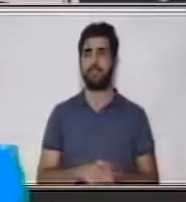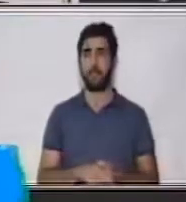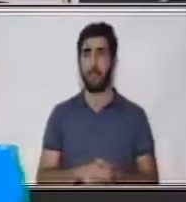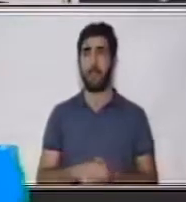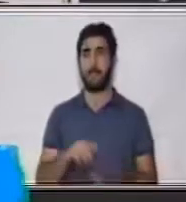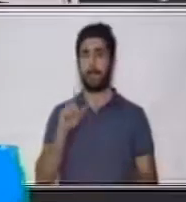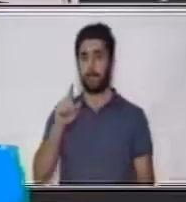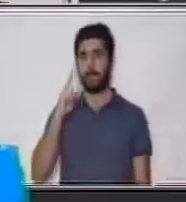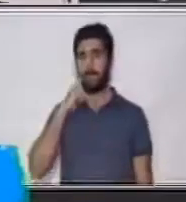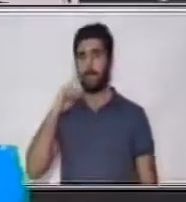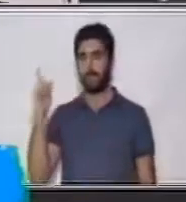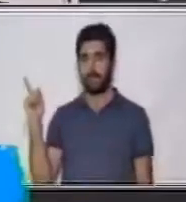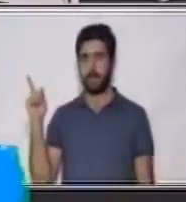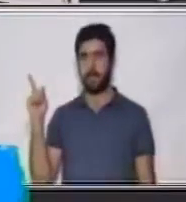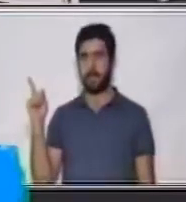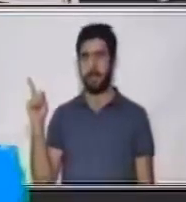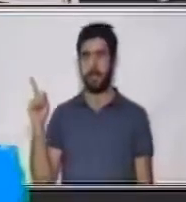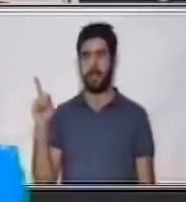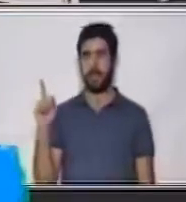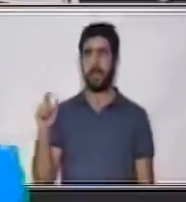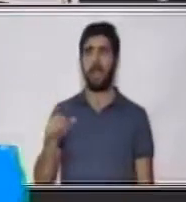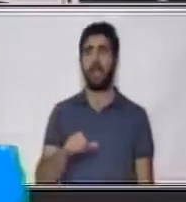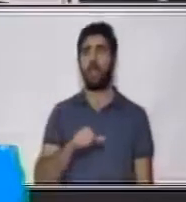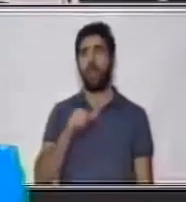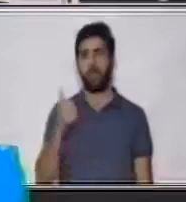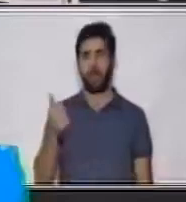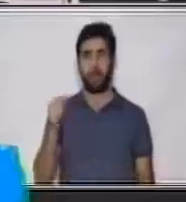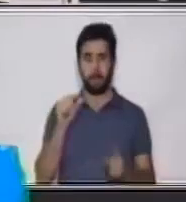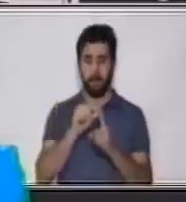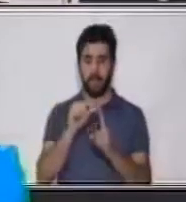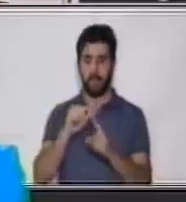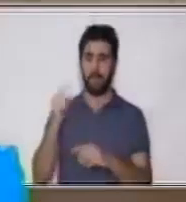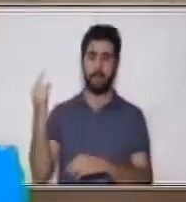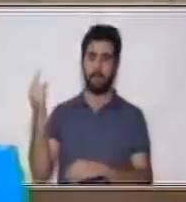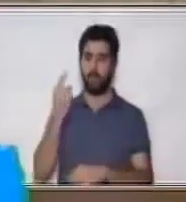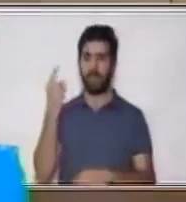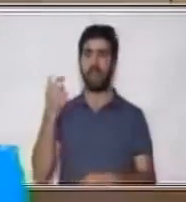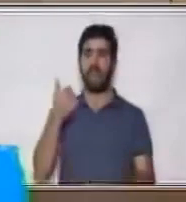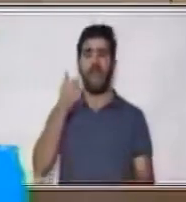Acá tenemos nuestra palabra inicial, que es